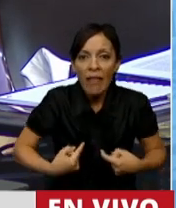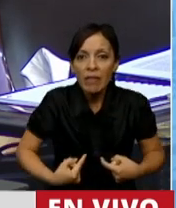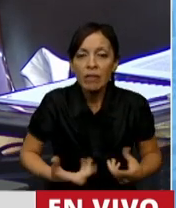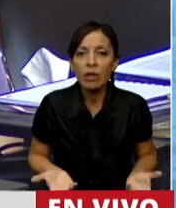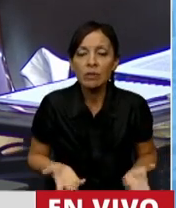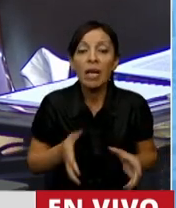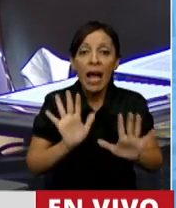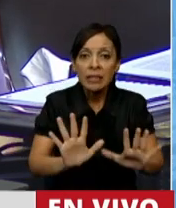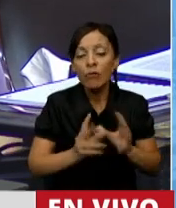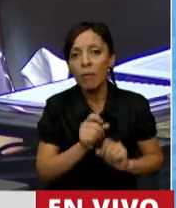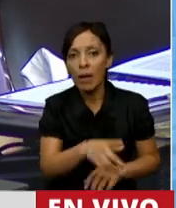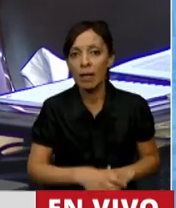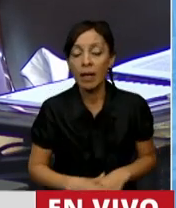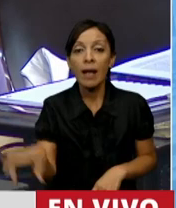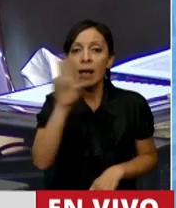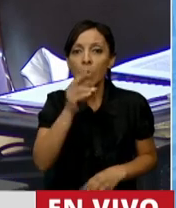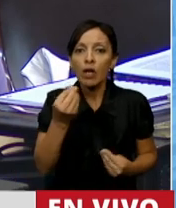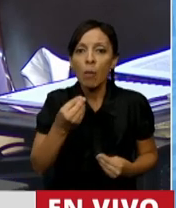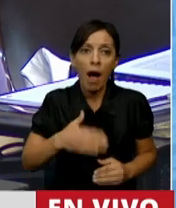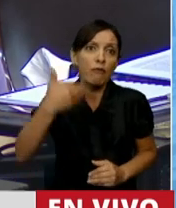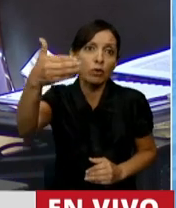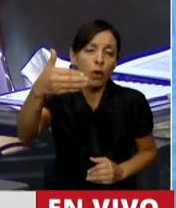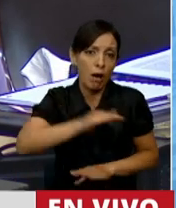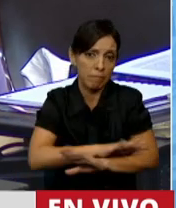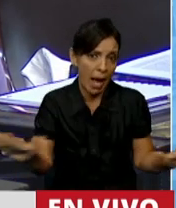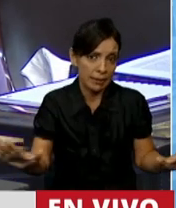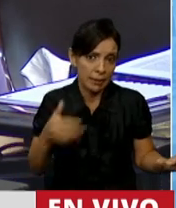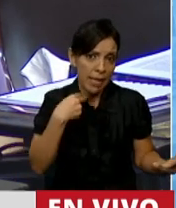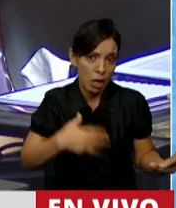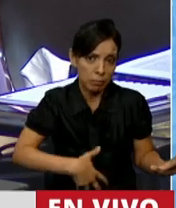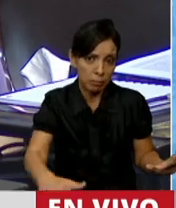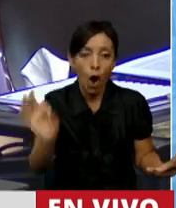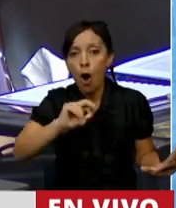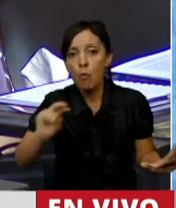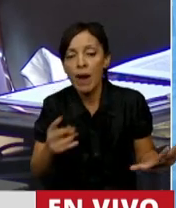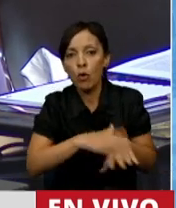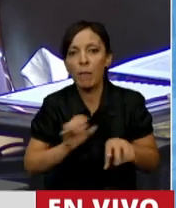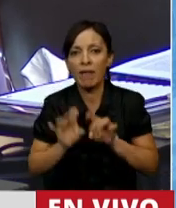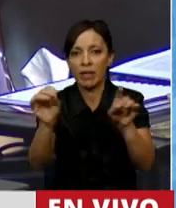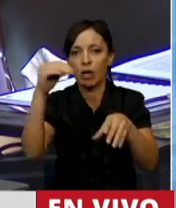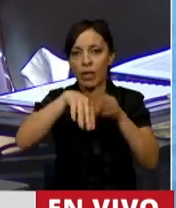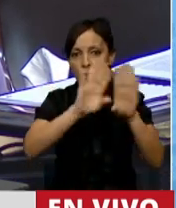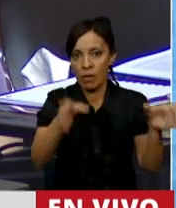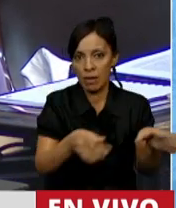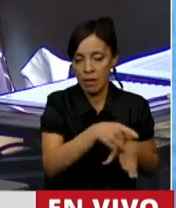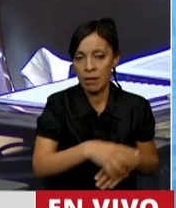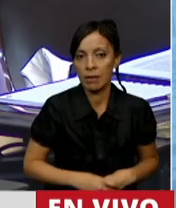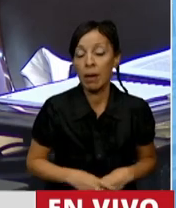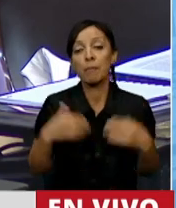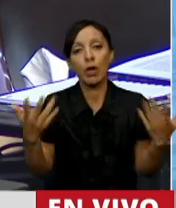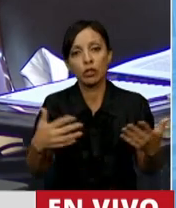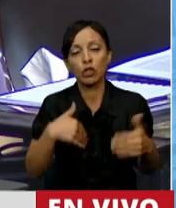esas mujeres se ven imposibilitadas de tener hijos en el futuro o si no mueren de una infección en la maternidad por eso señor presidente